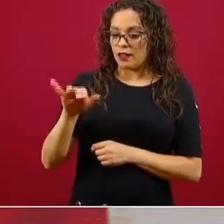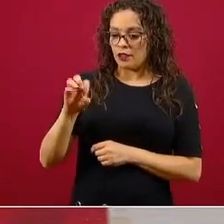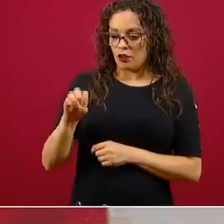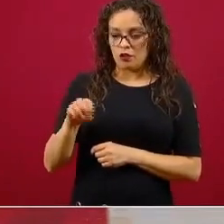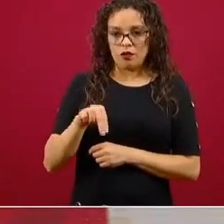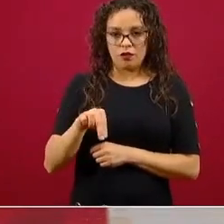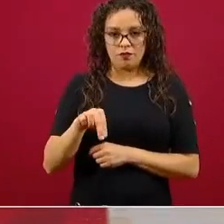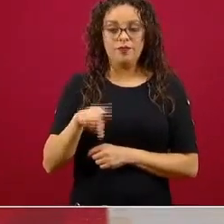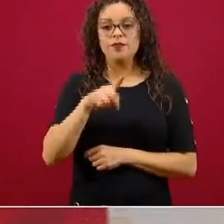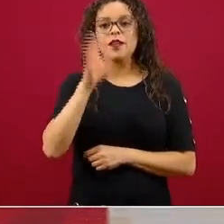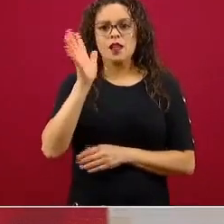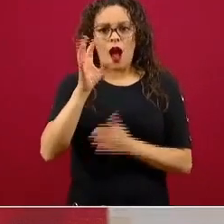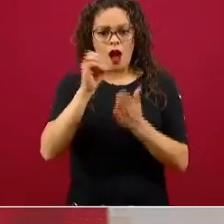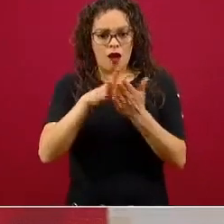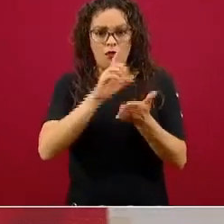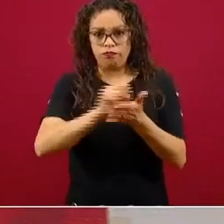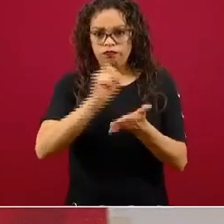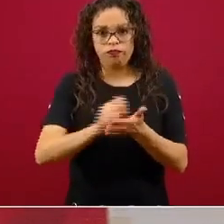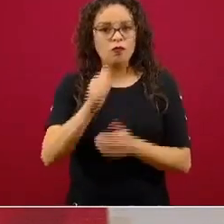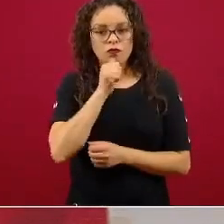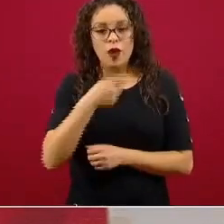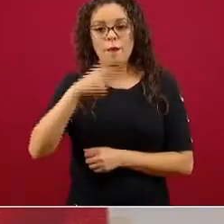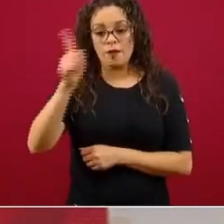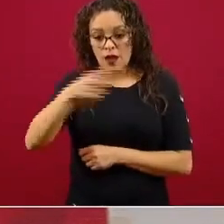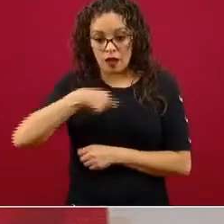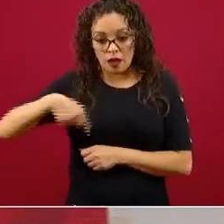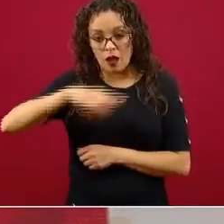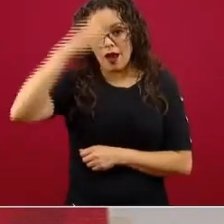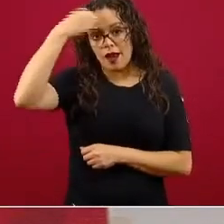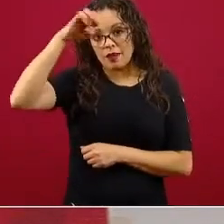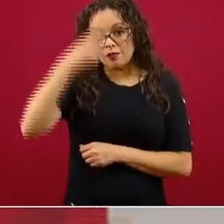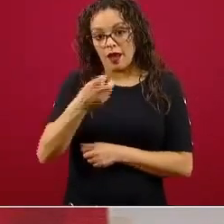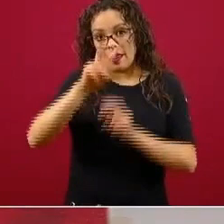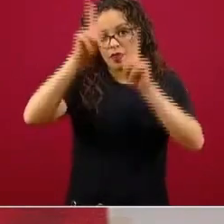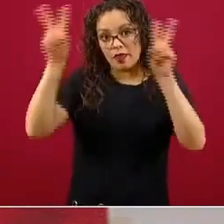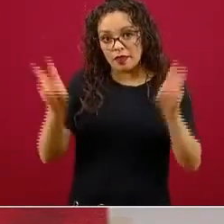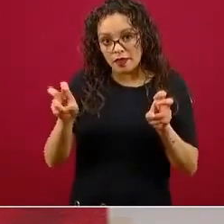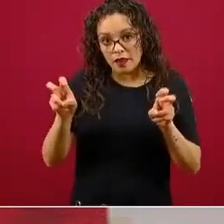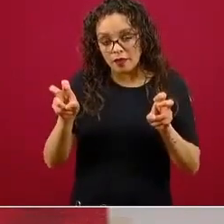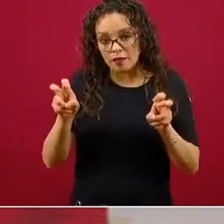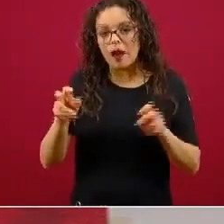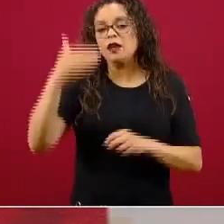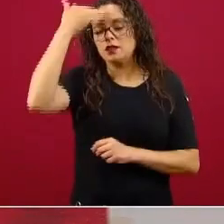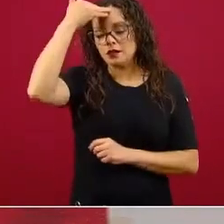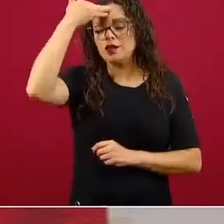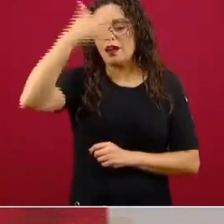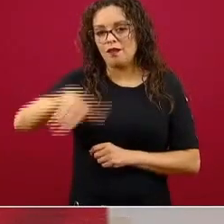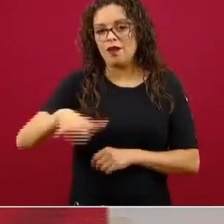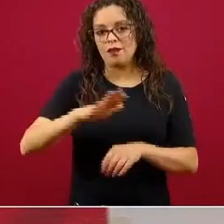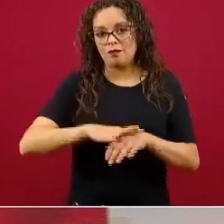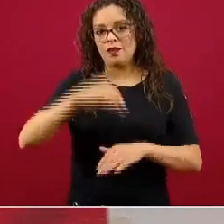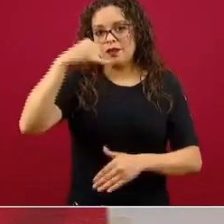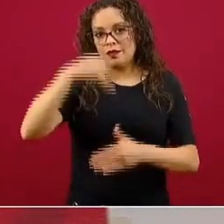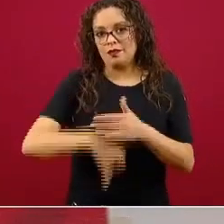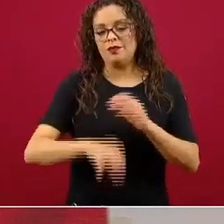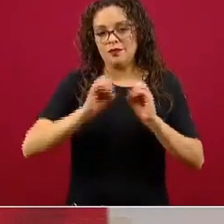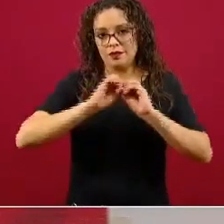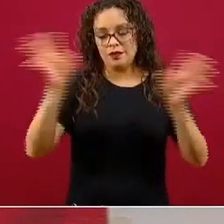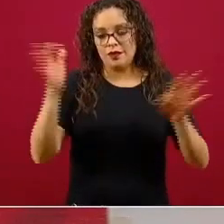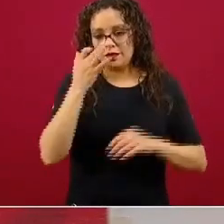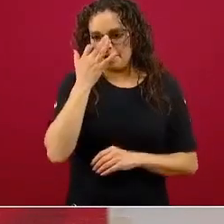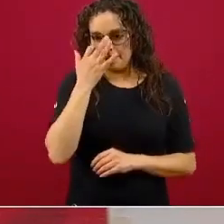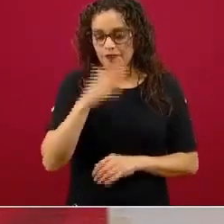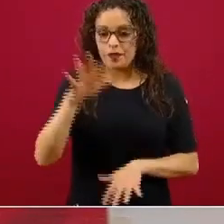que los últimos días, los días más recientes, a veces son 5, a veces son 7, a veces pueden ser hasta 10,